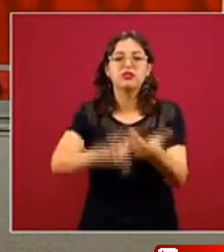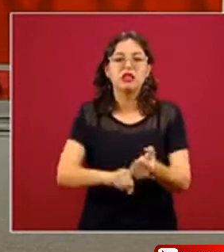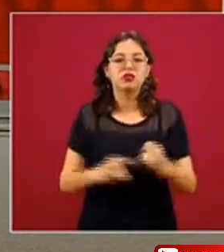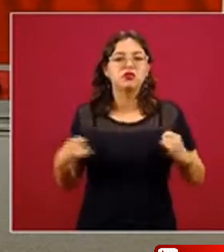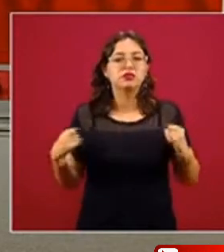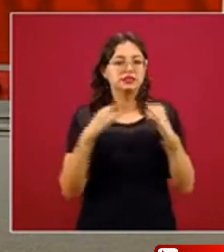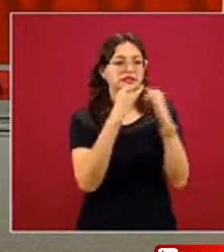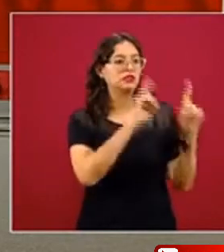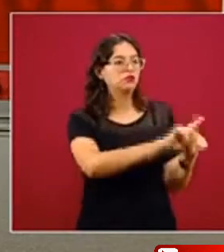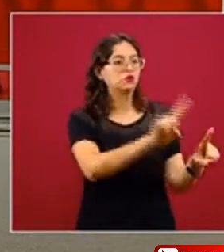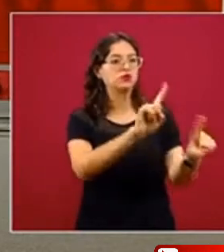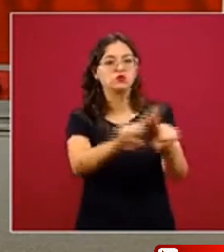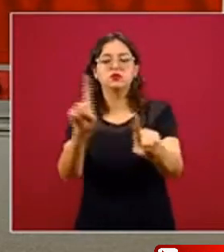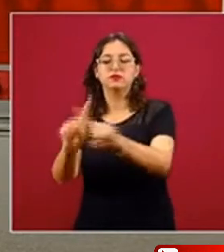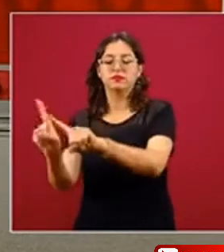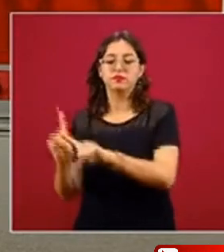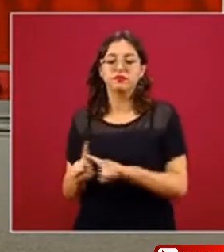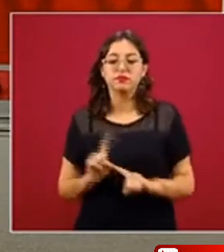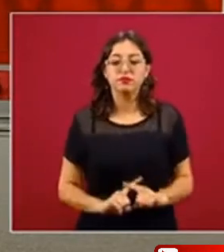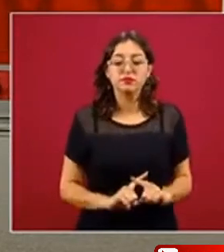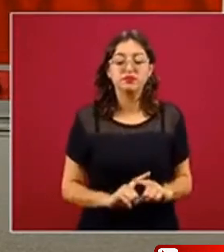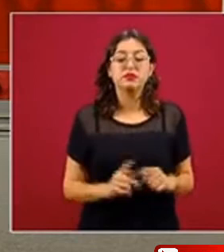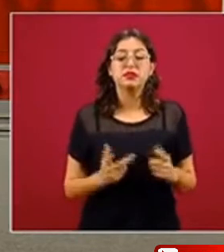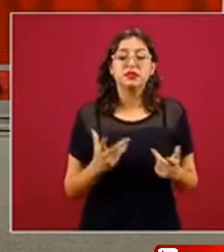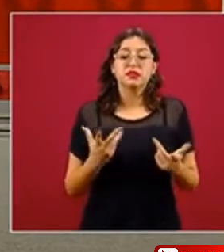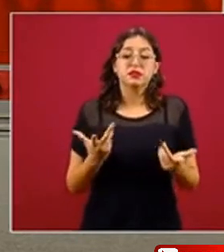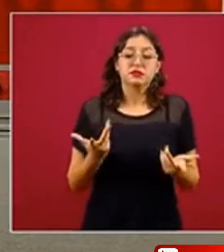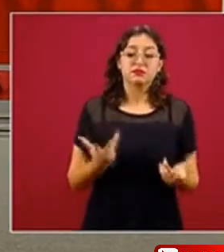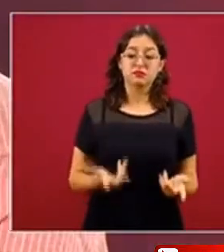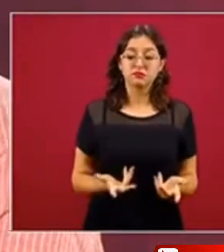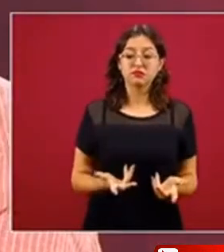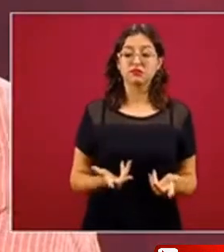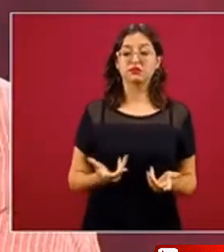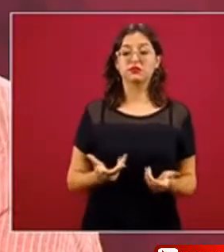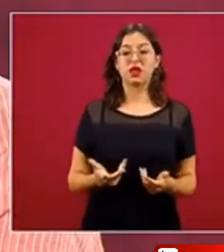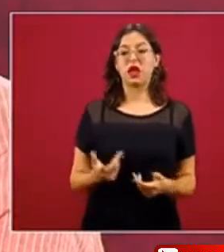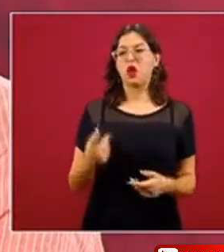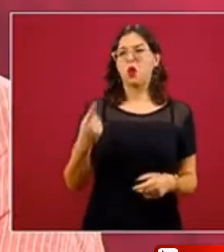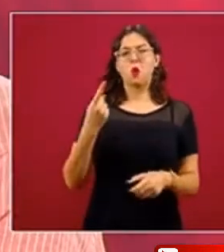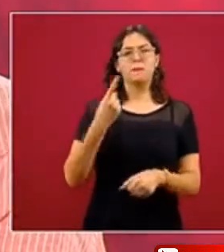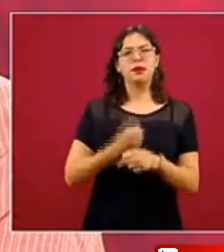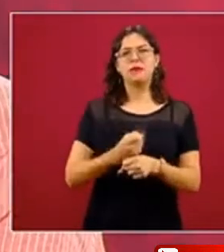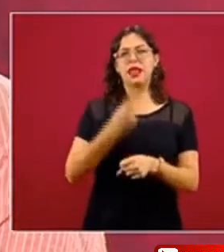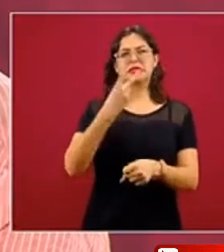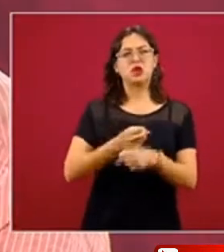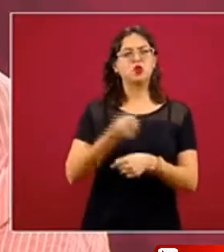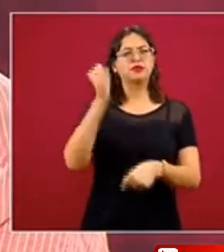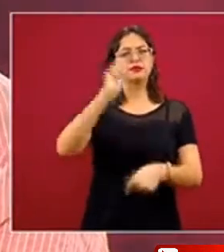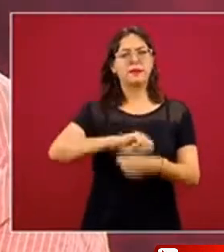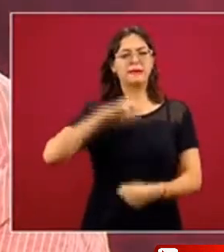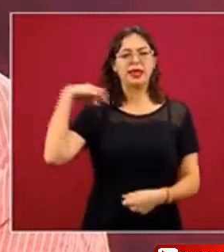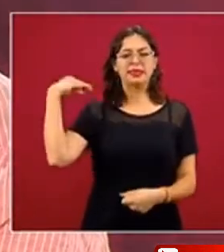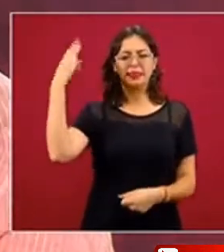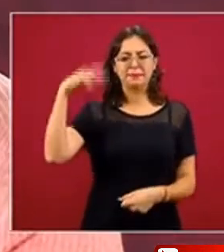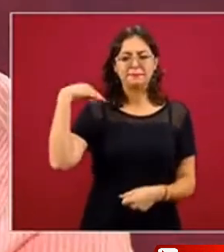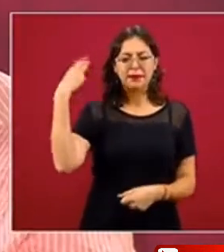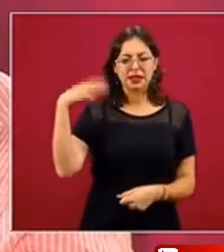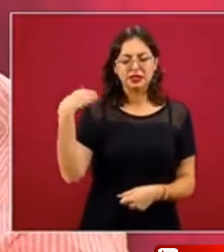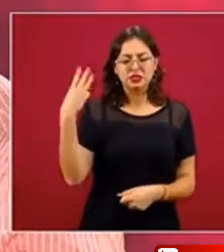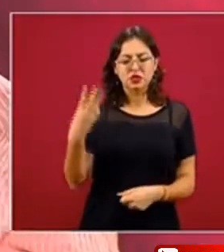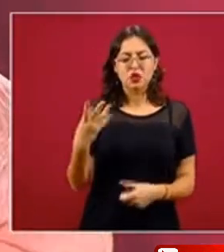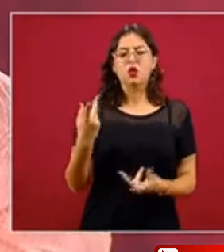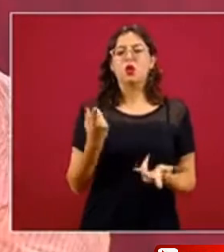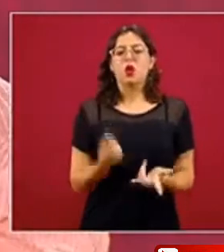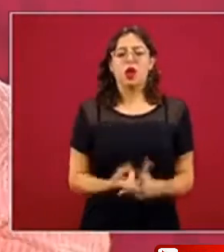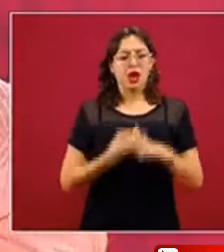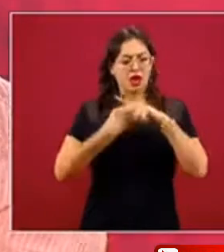interinstitucional. Inmediatamente, y esto estamos hablando de la primera o segunda semana de marzo, en que pusimos en